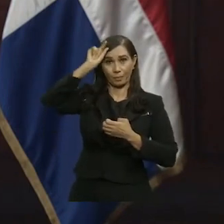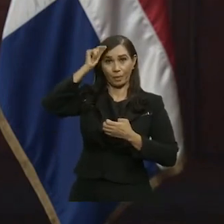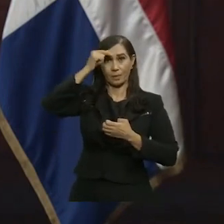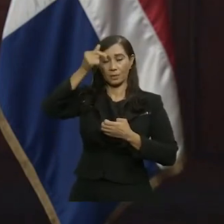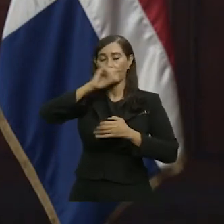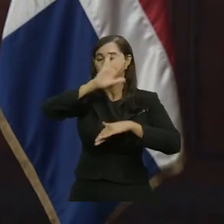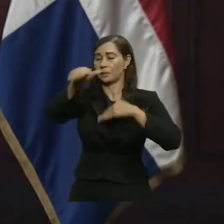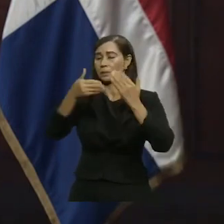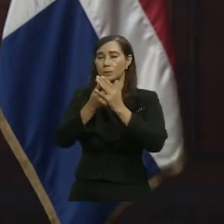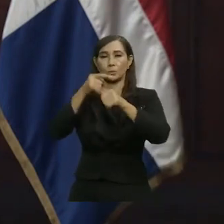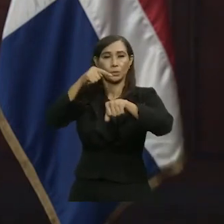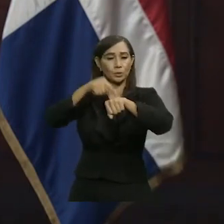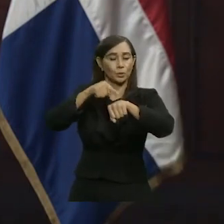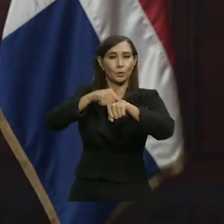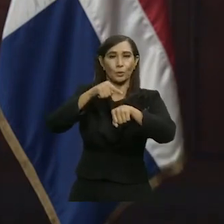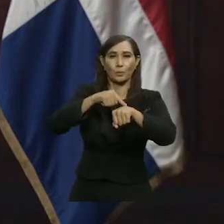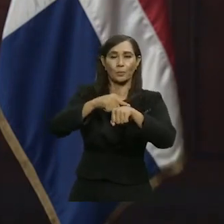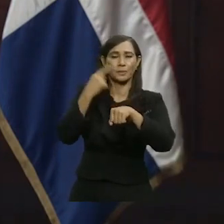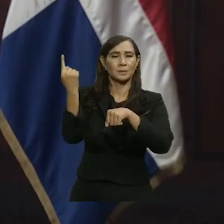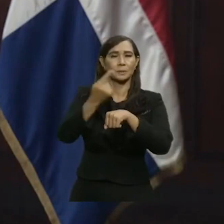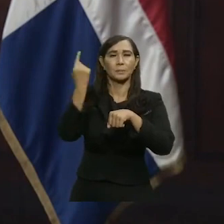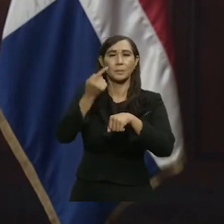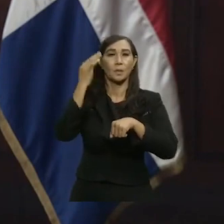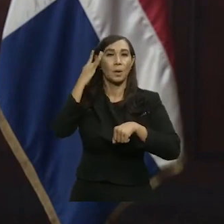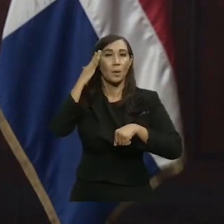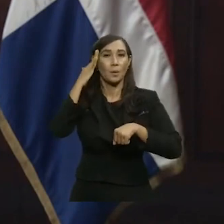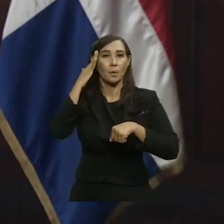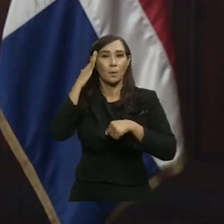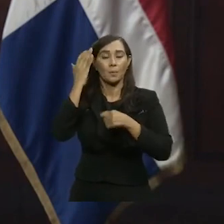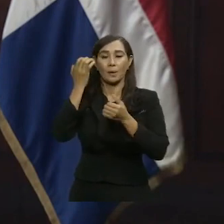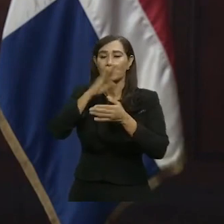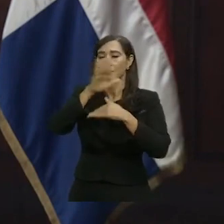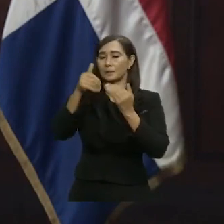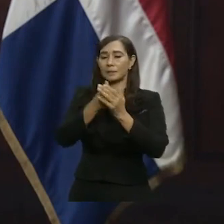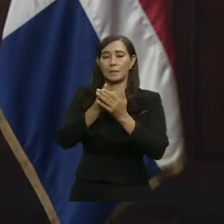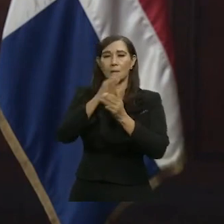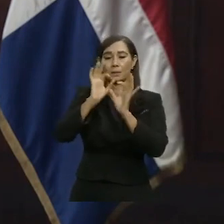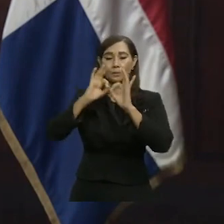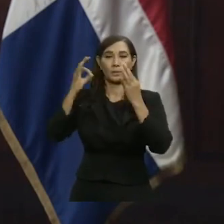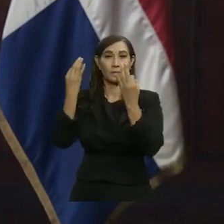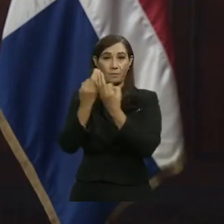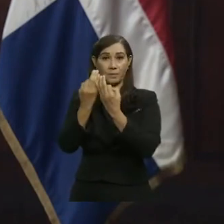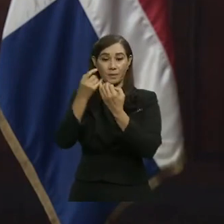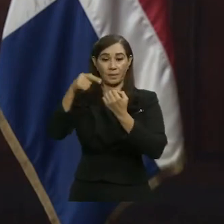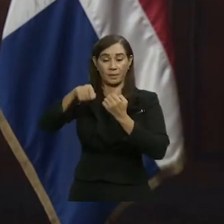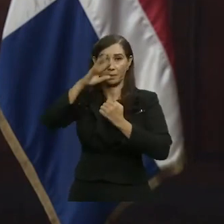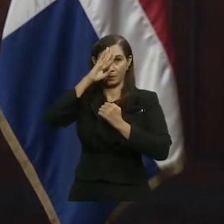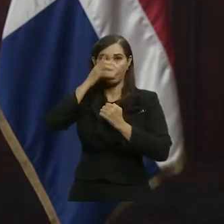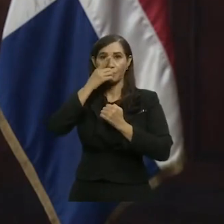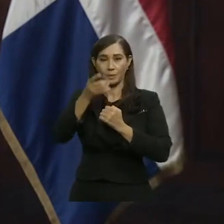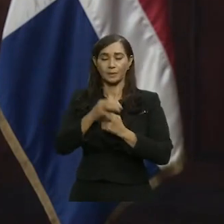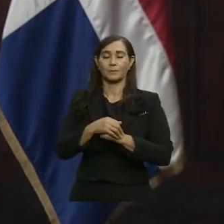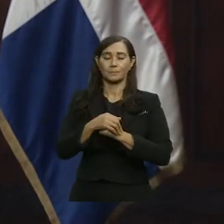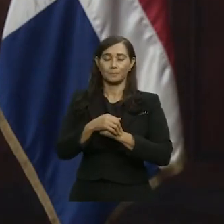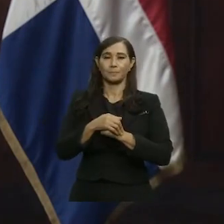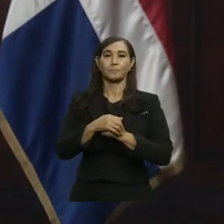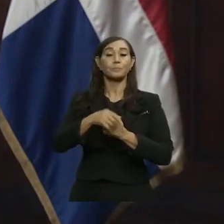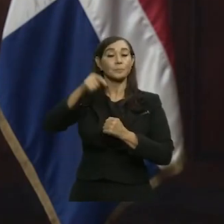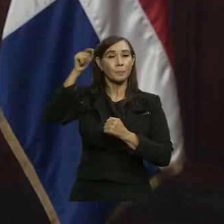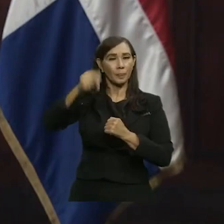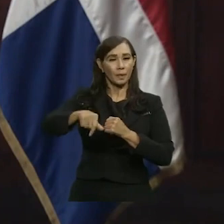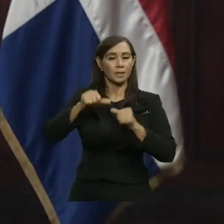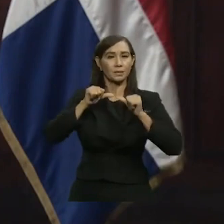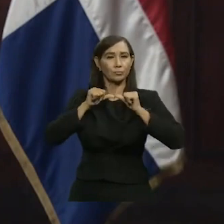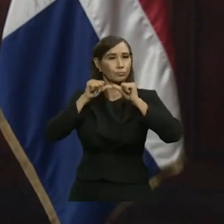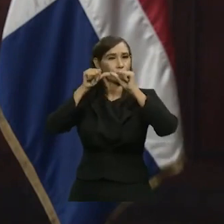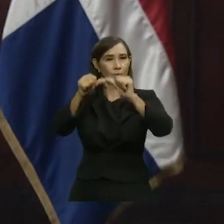en todo momento, se preocupa por la economía de cada una de las familias de este país y así lo